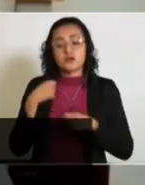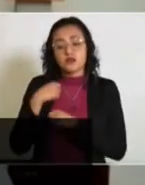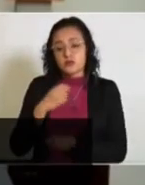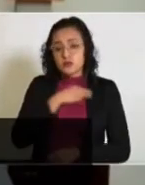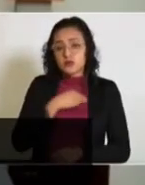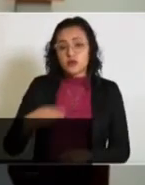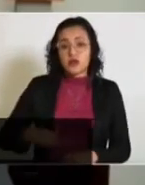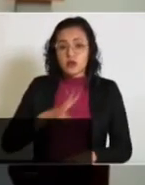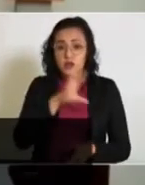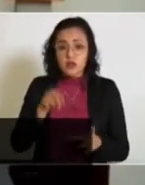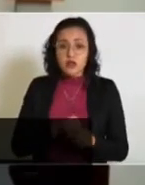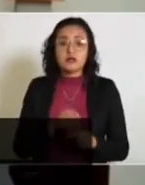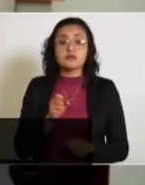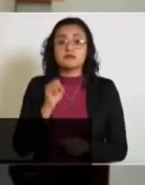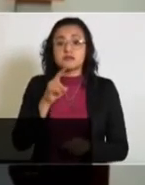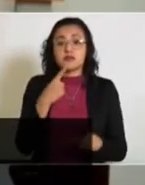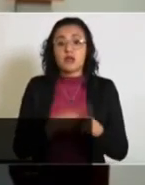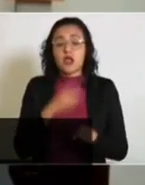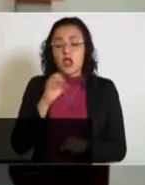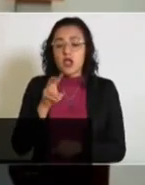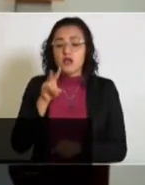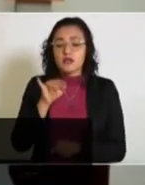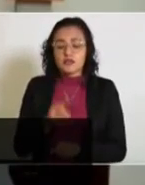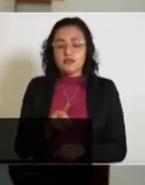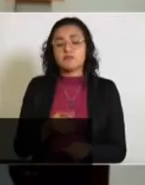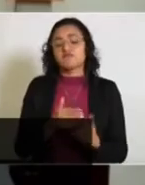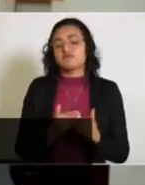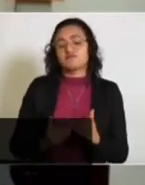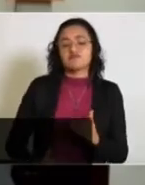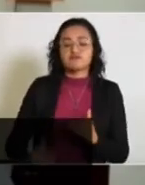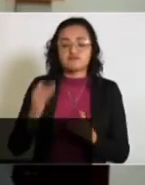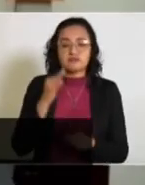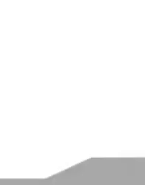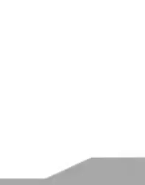total que han dado positivos de COVID a lo largo de esta